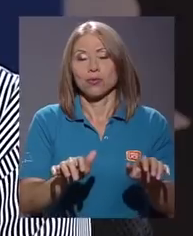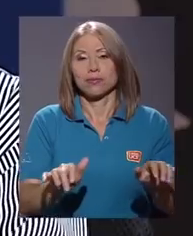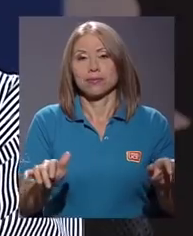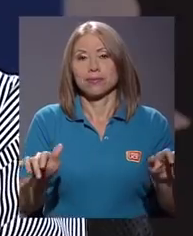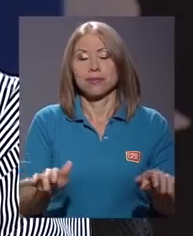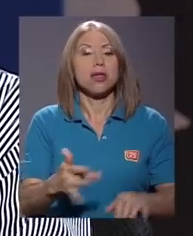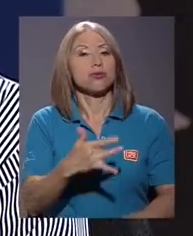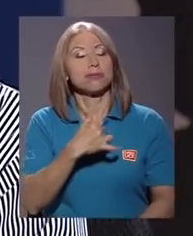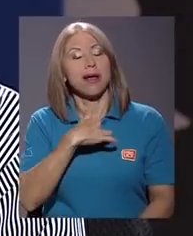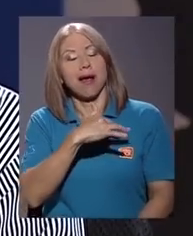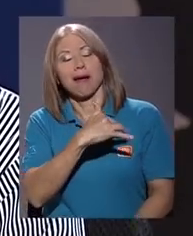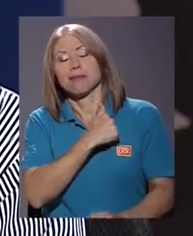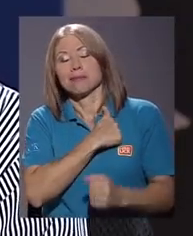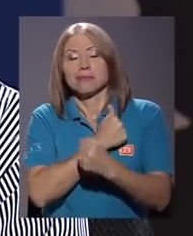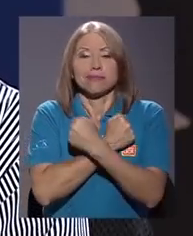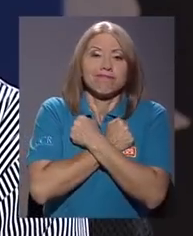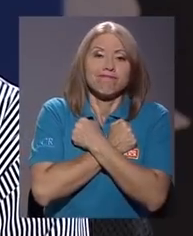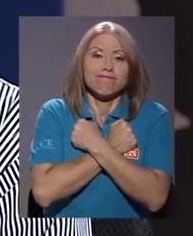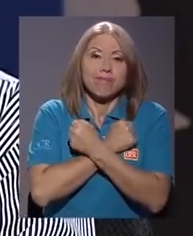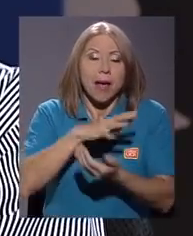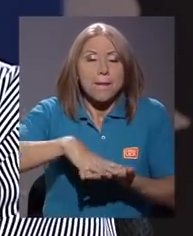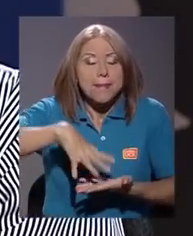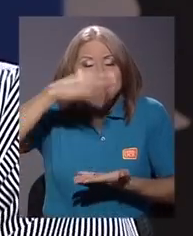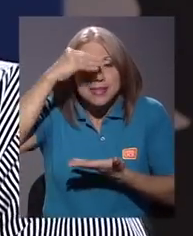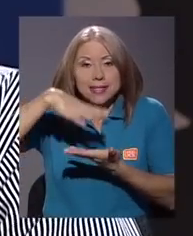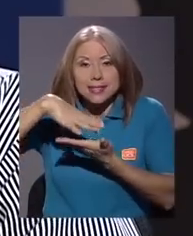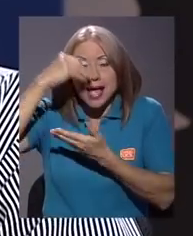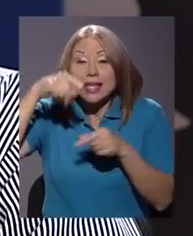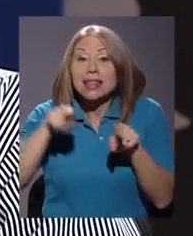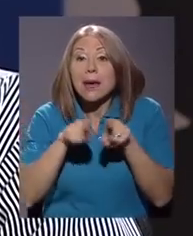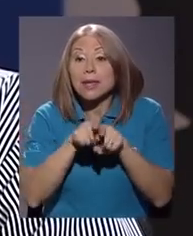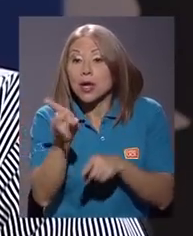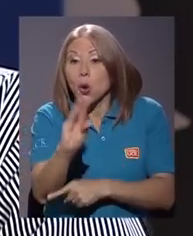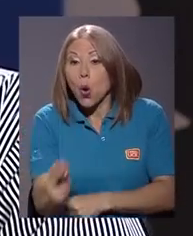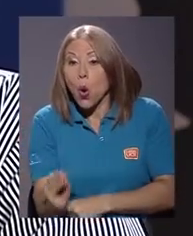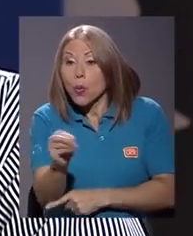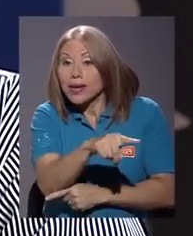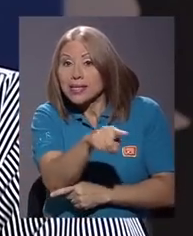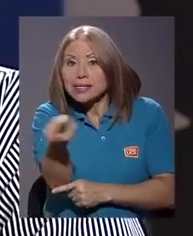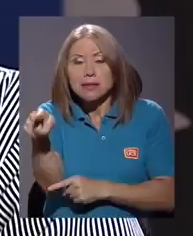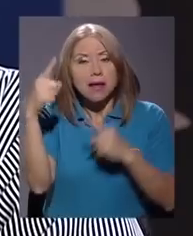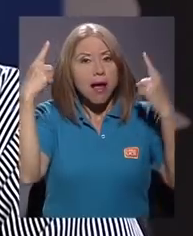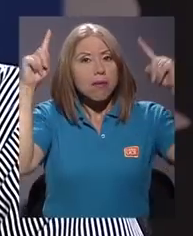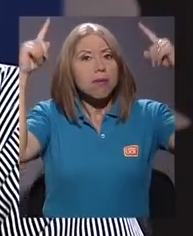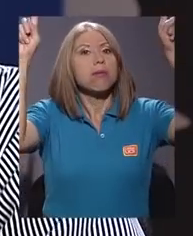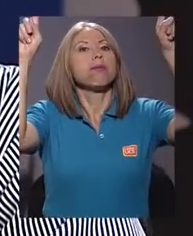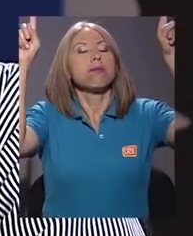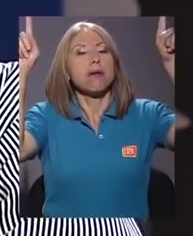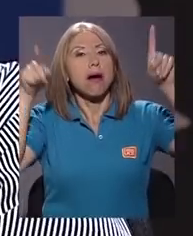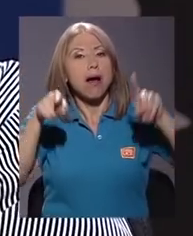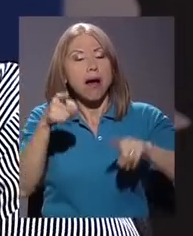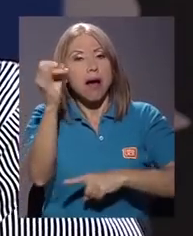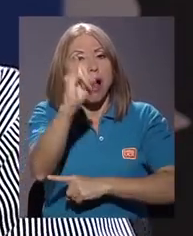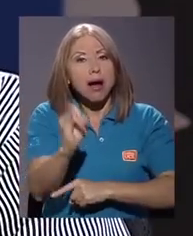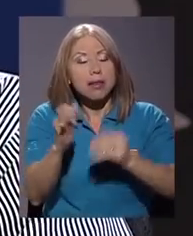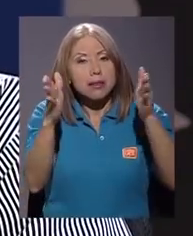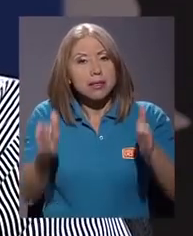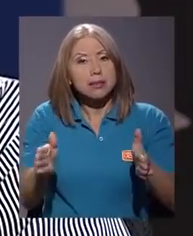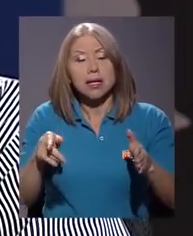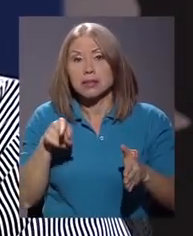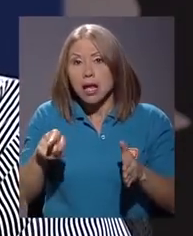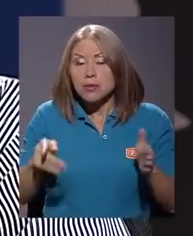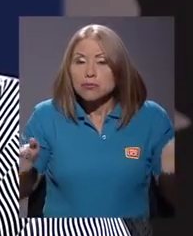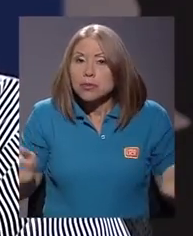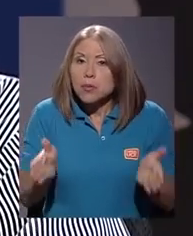realización de de mentes jóvenes y jóvenes artistas e para impulsarlos verdad